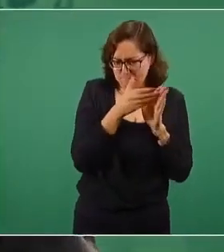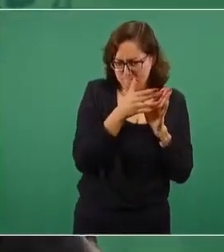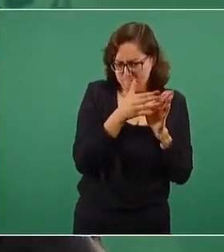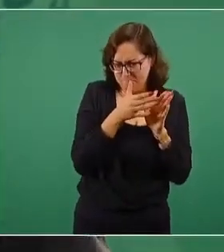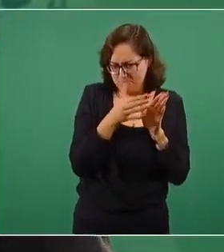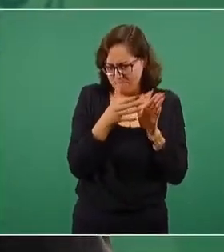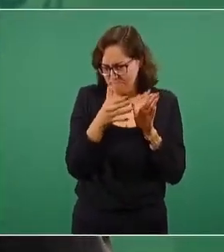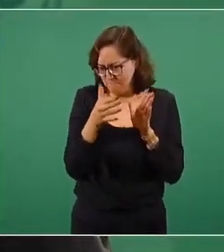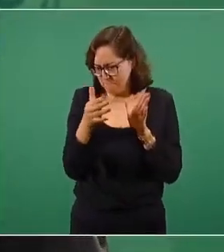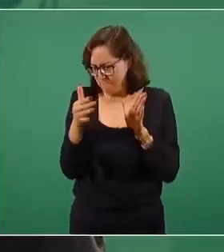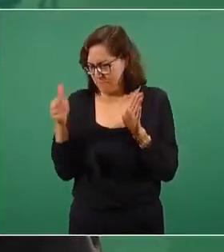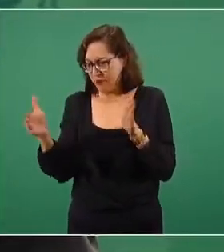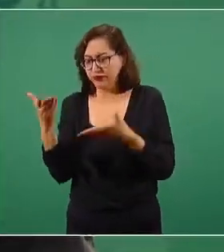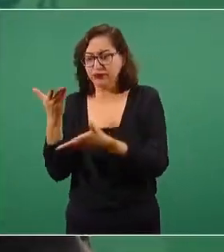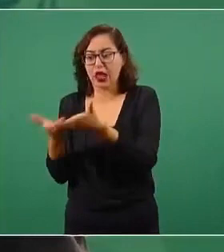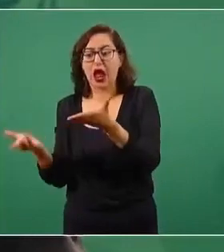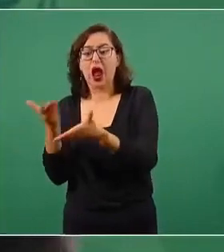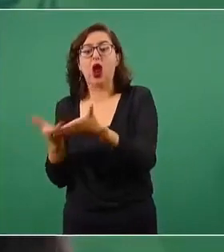pues,